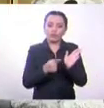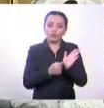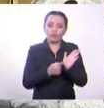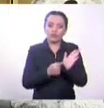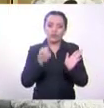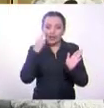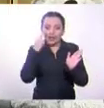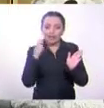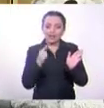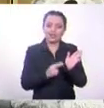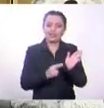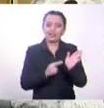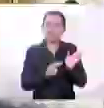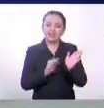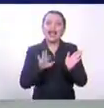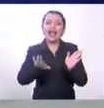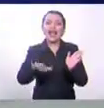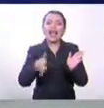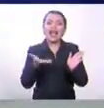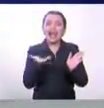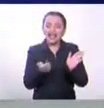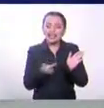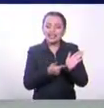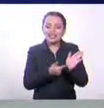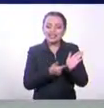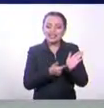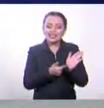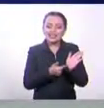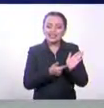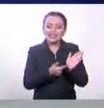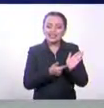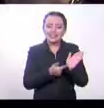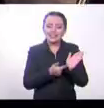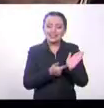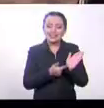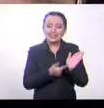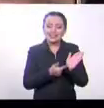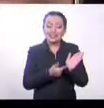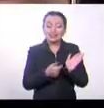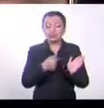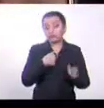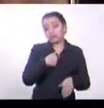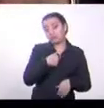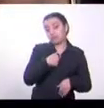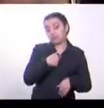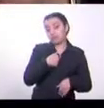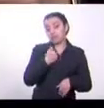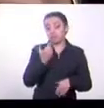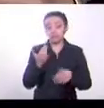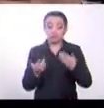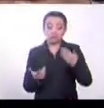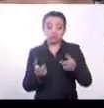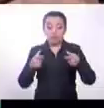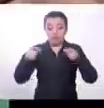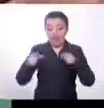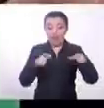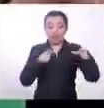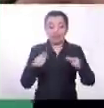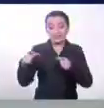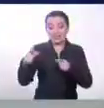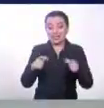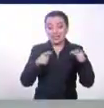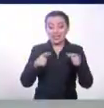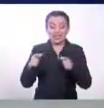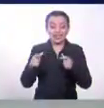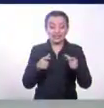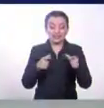¿Qué es esto? ¿Qué es esto, amiguitos y amiguitas? ¿Qué es? Yo digo que es un pastel. Es un